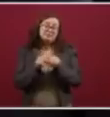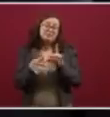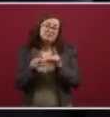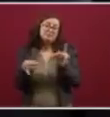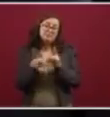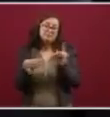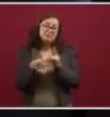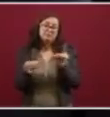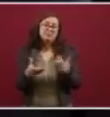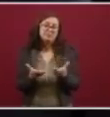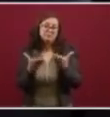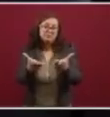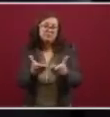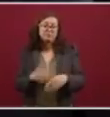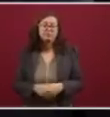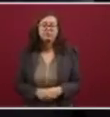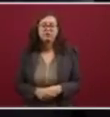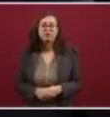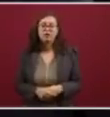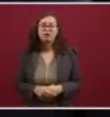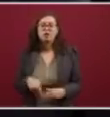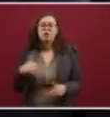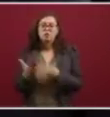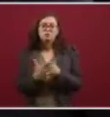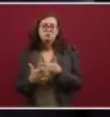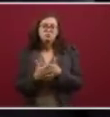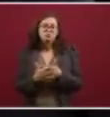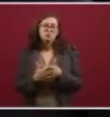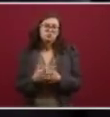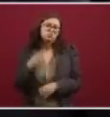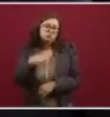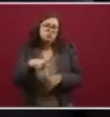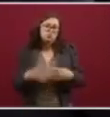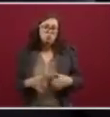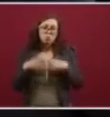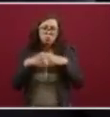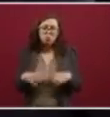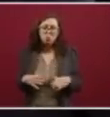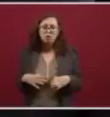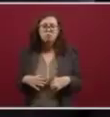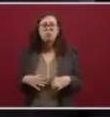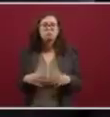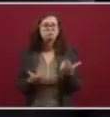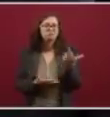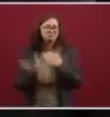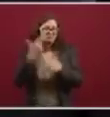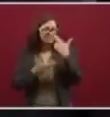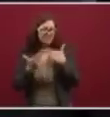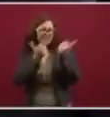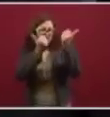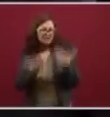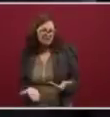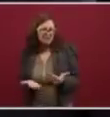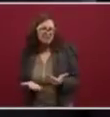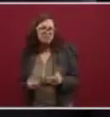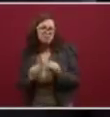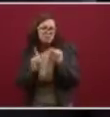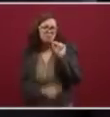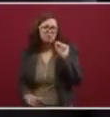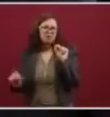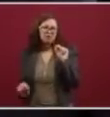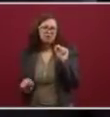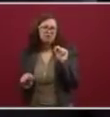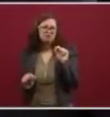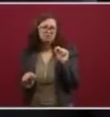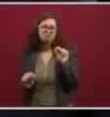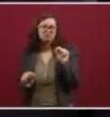representa usted en México, ¿qué hará con los restos, o si tiene planeado regresar los restos del general a México,